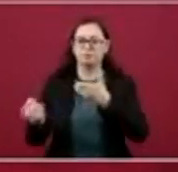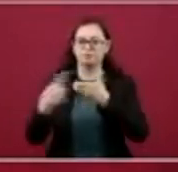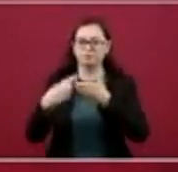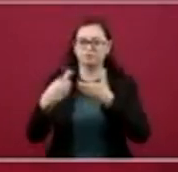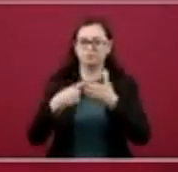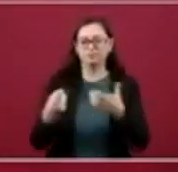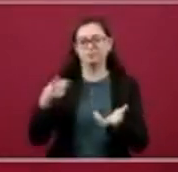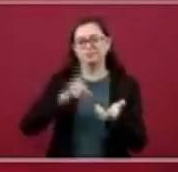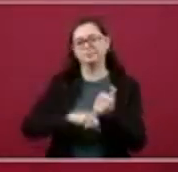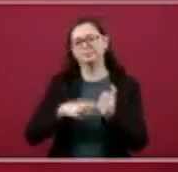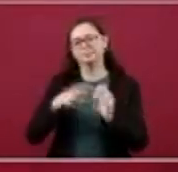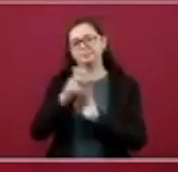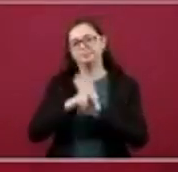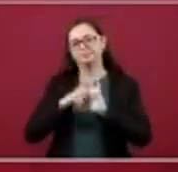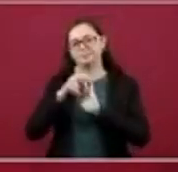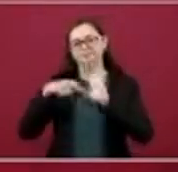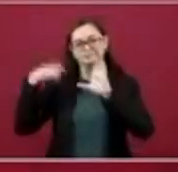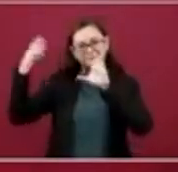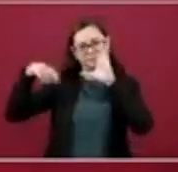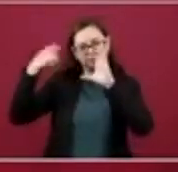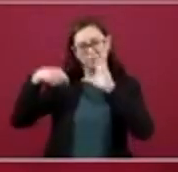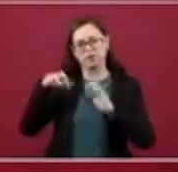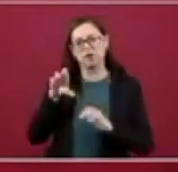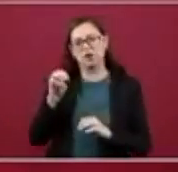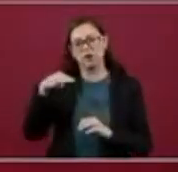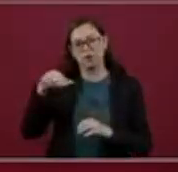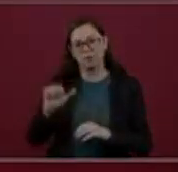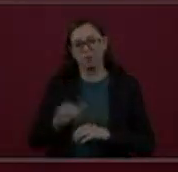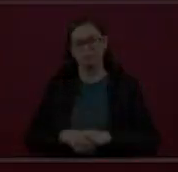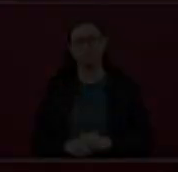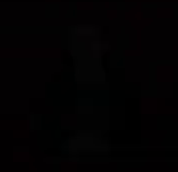la película Roma. Con información de Verónica Torres Lizama, Notimex.